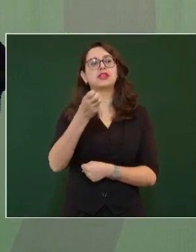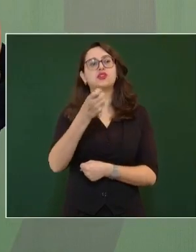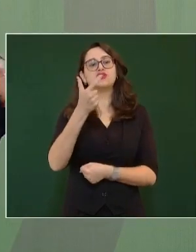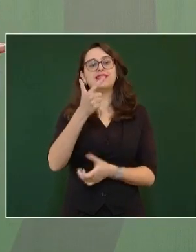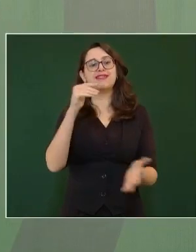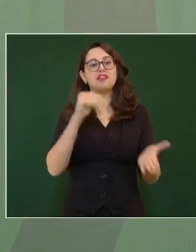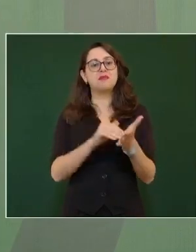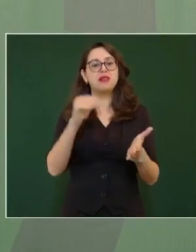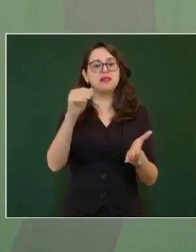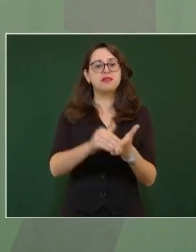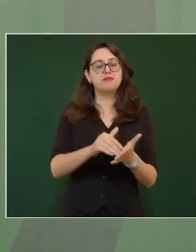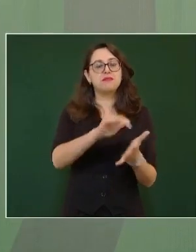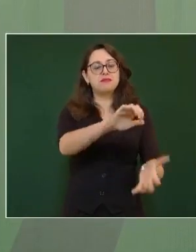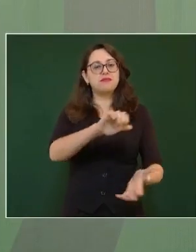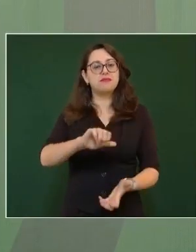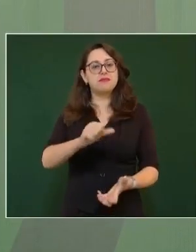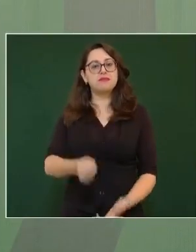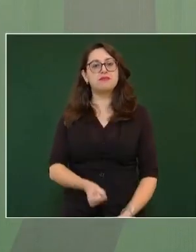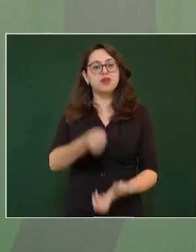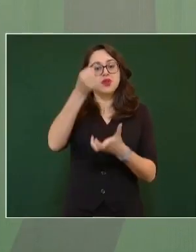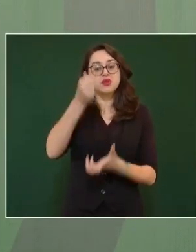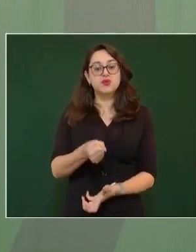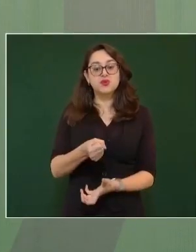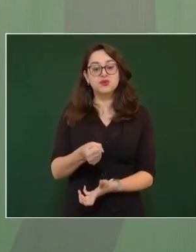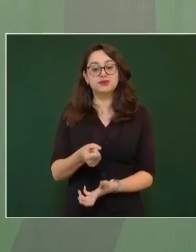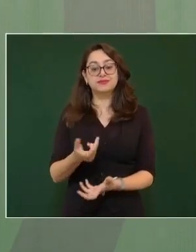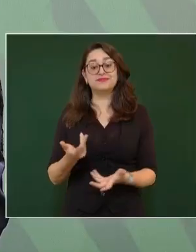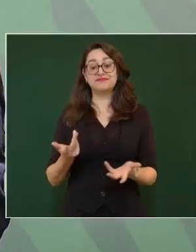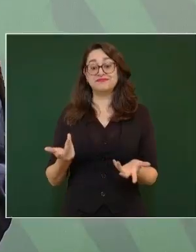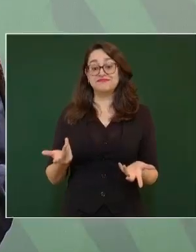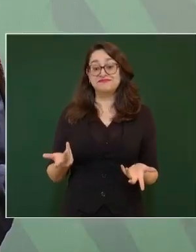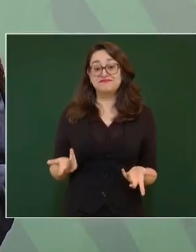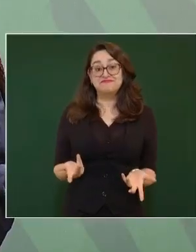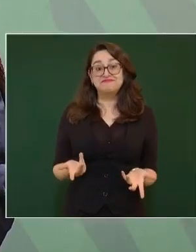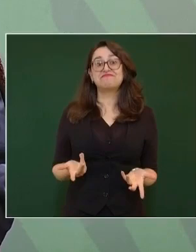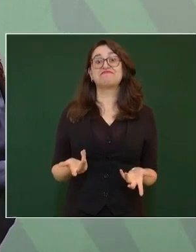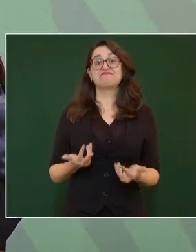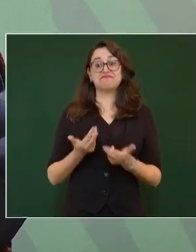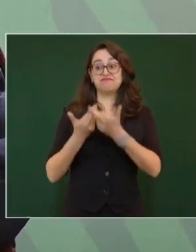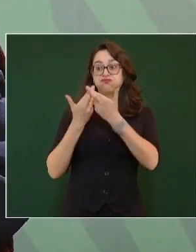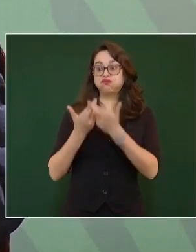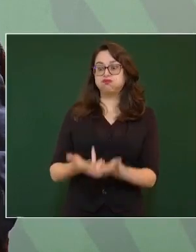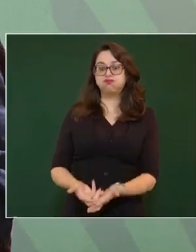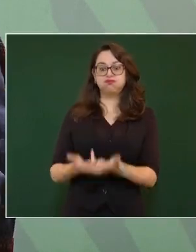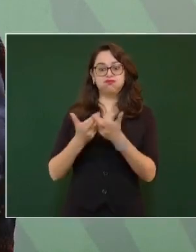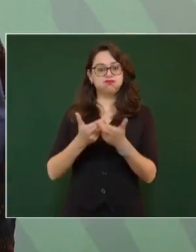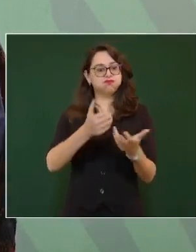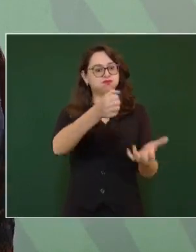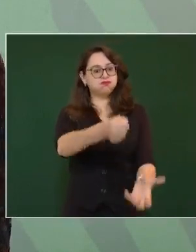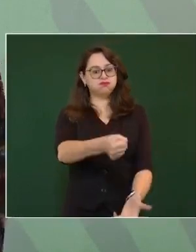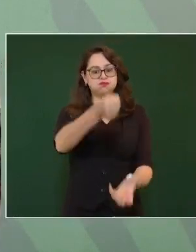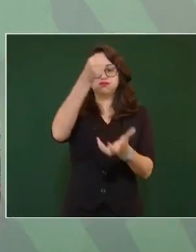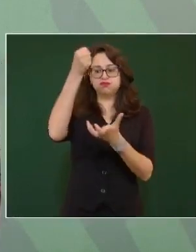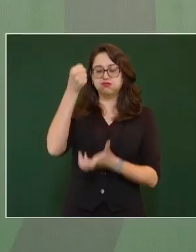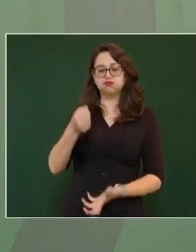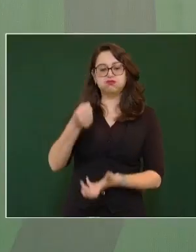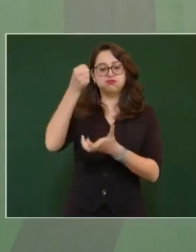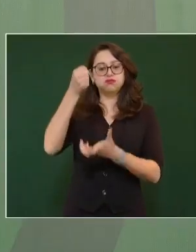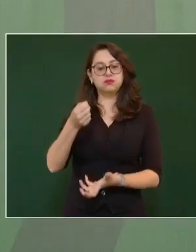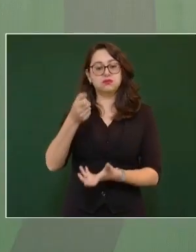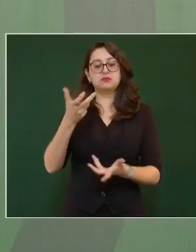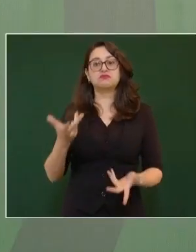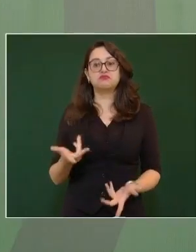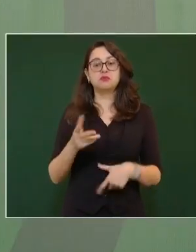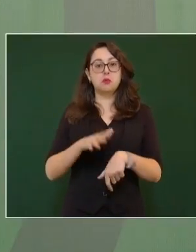Entonces, sí, es bastante. Entonces, por eso no es necesario